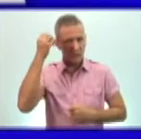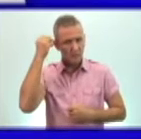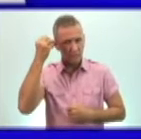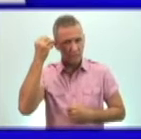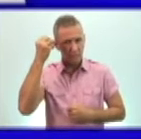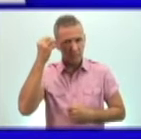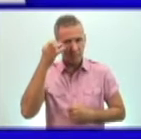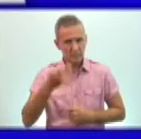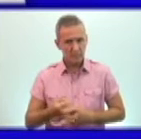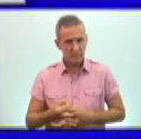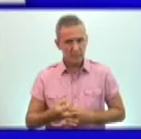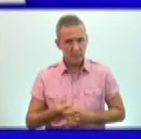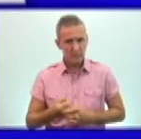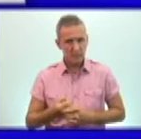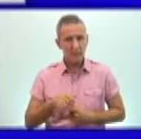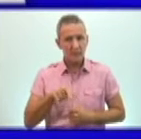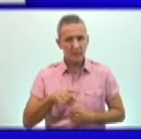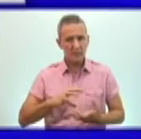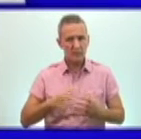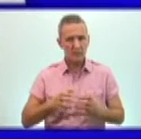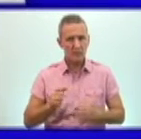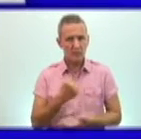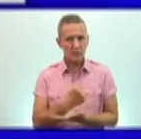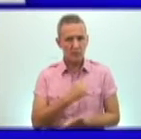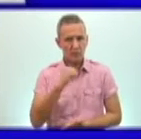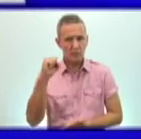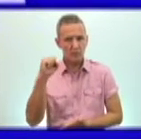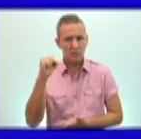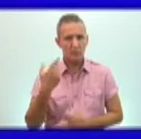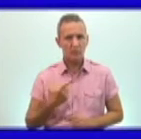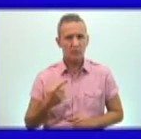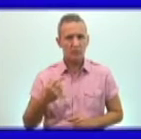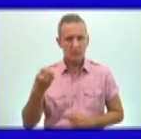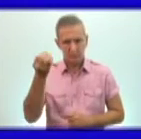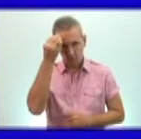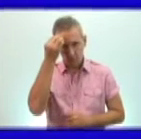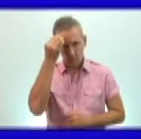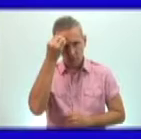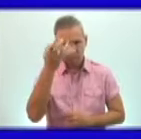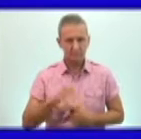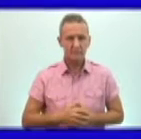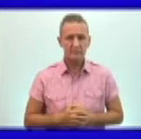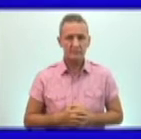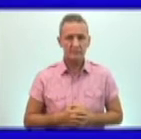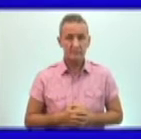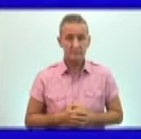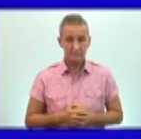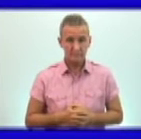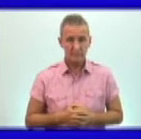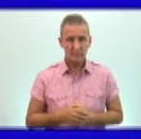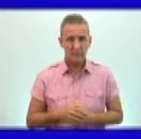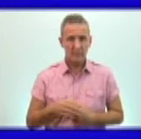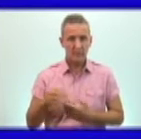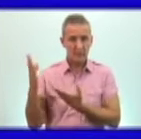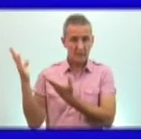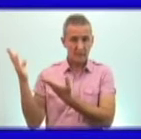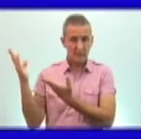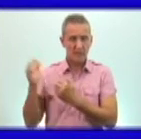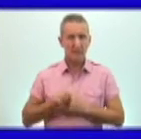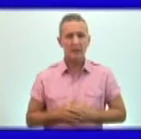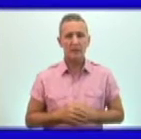la realidad y que de esa manera se lograba el conocimiento. Para ello, evidentemente,